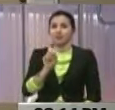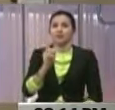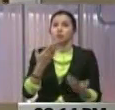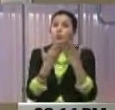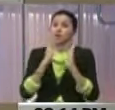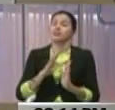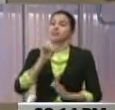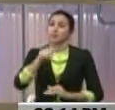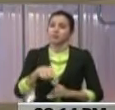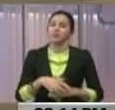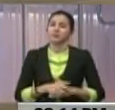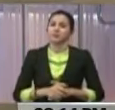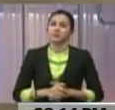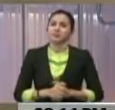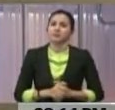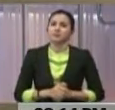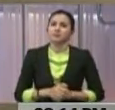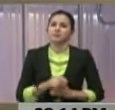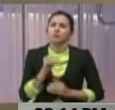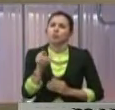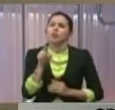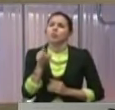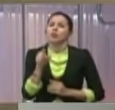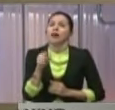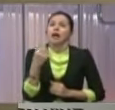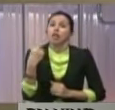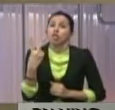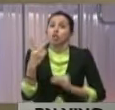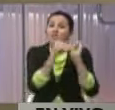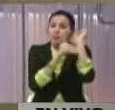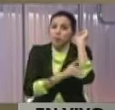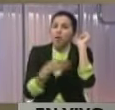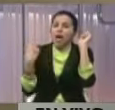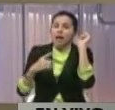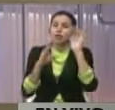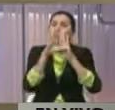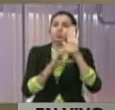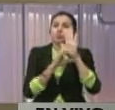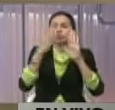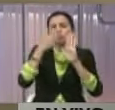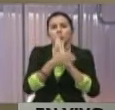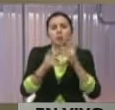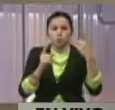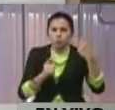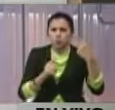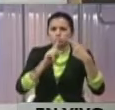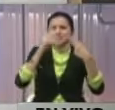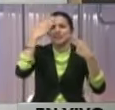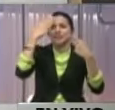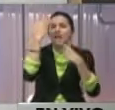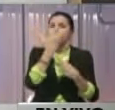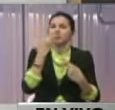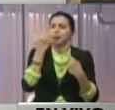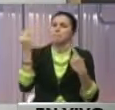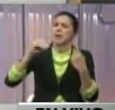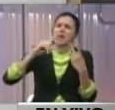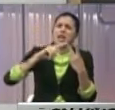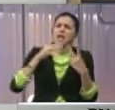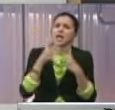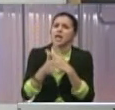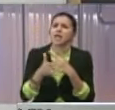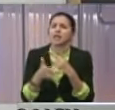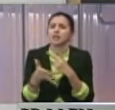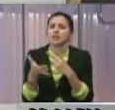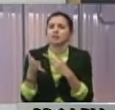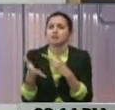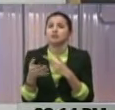estudiante. Y tú estás haciendo, hay dos diplomados hasta el momento, ¿no? El de Saberes Africanos. Africanos y el de Caribe Insular. Y bueno,